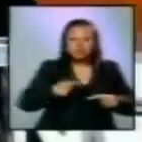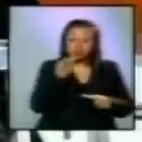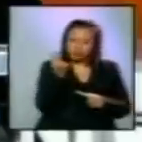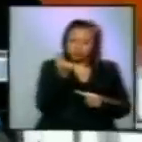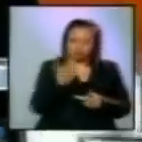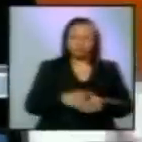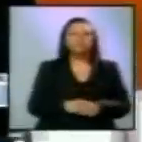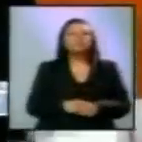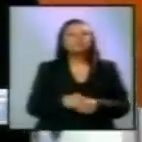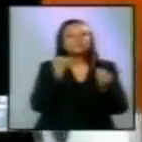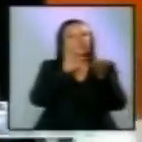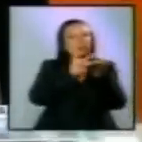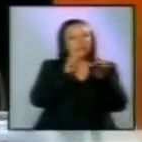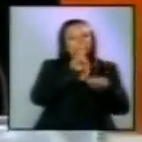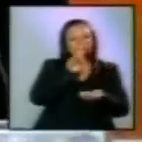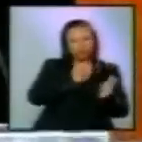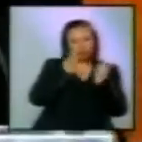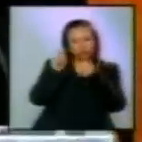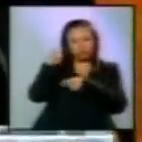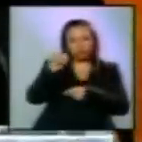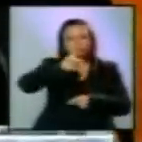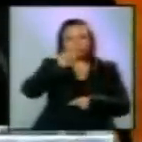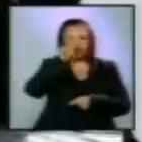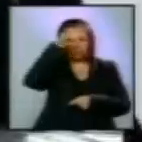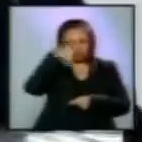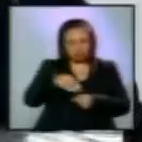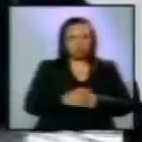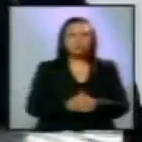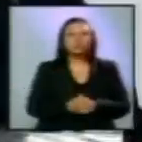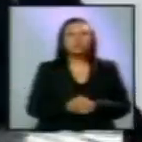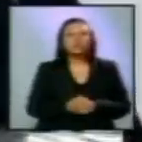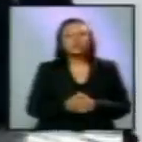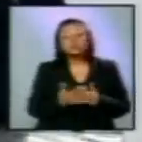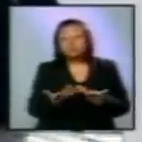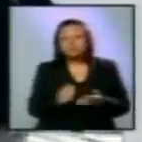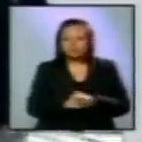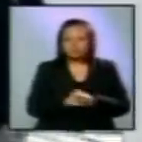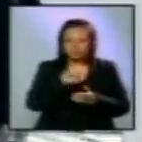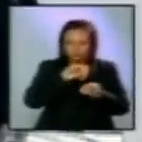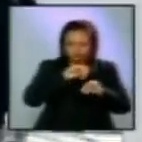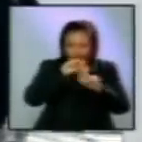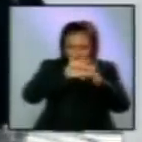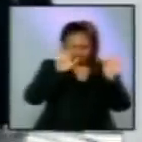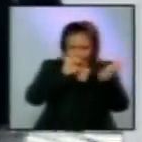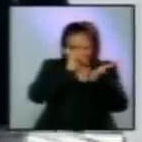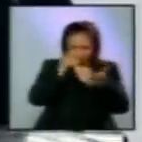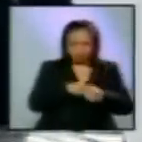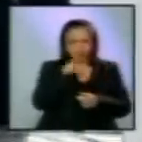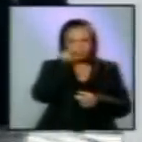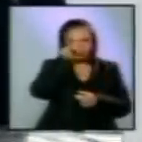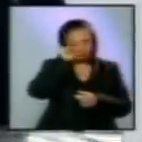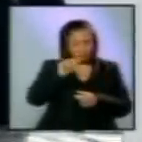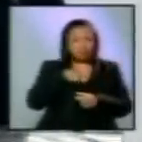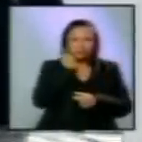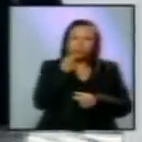Muchas gracias. Y escuchamos la contrarréplica de Josefina Vázquez Mota. ¿Cómo no, Lupita? Quiero insistir